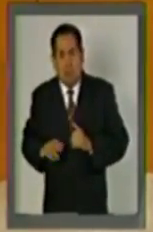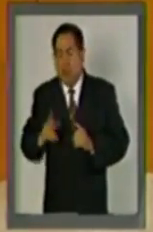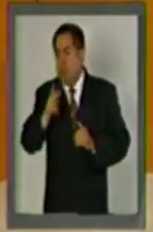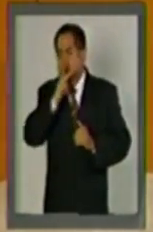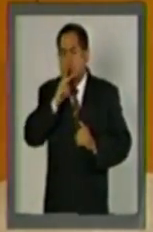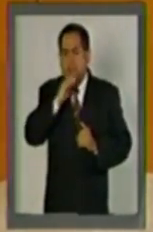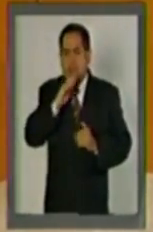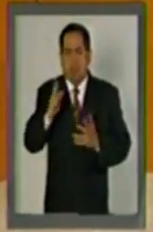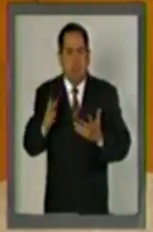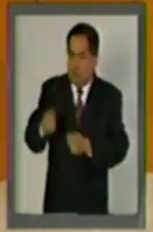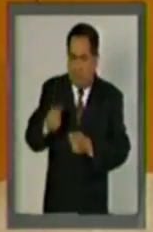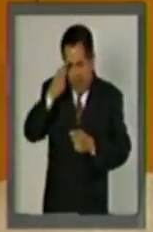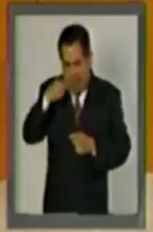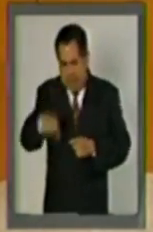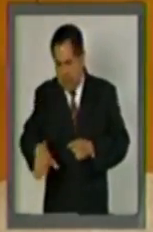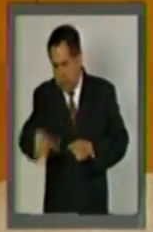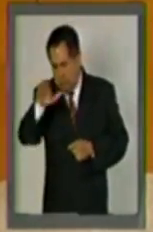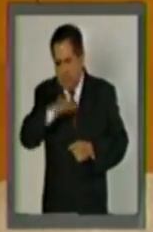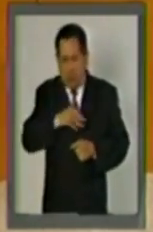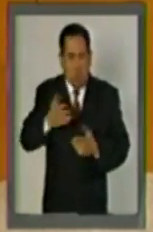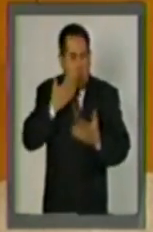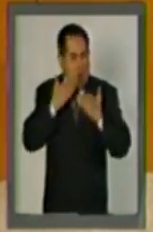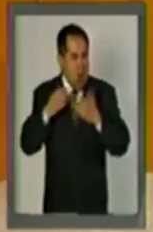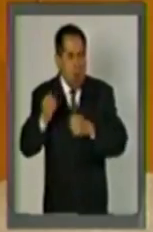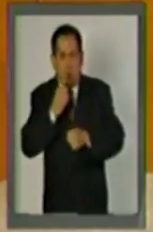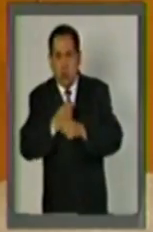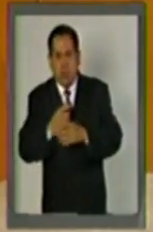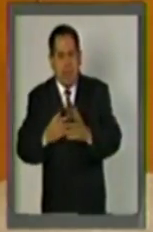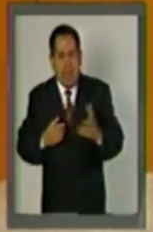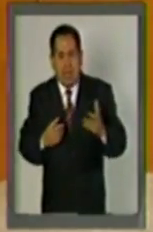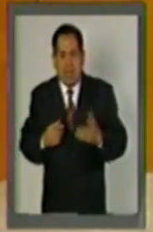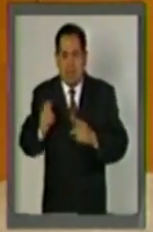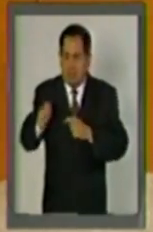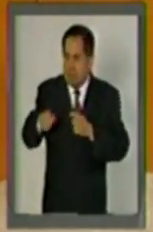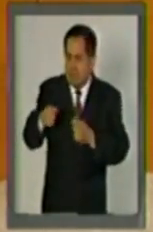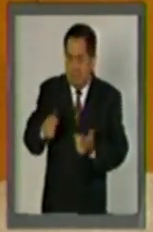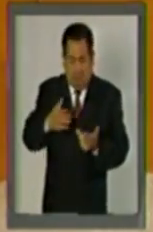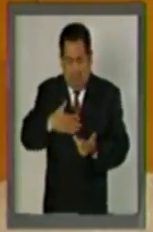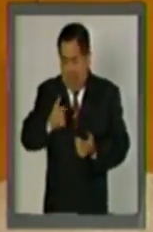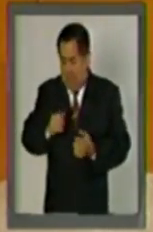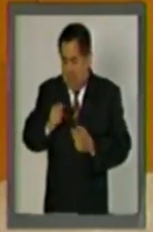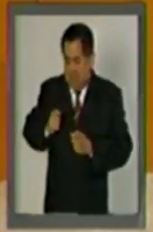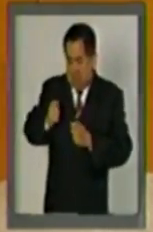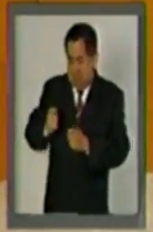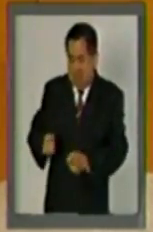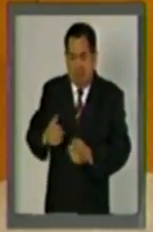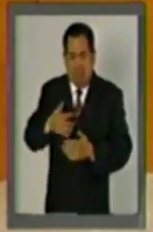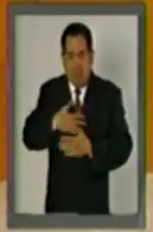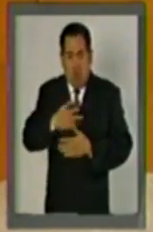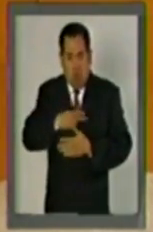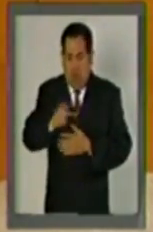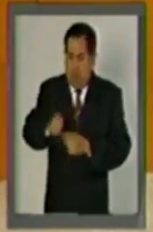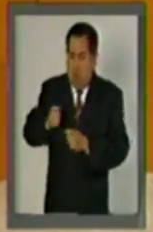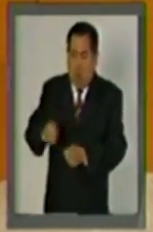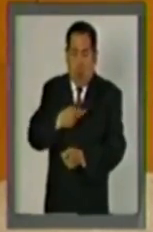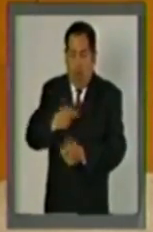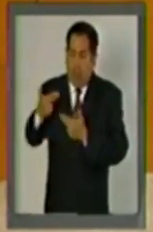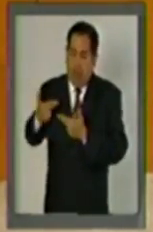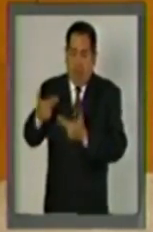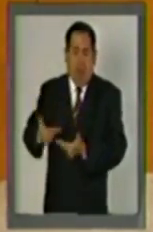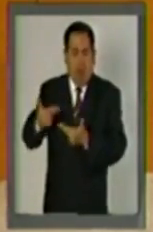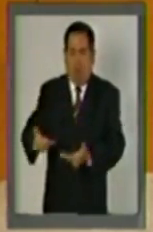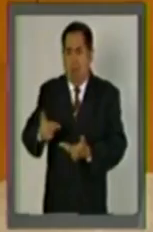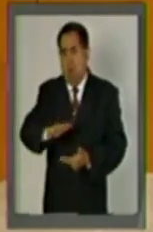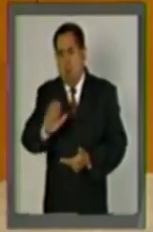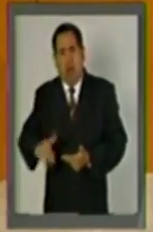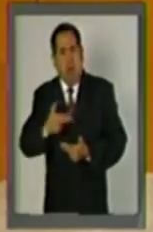heredan oportunidades mano a sus hijos, lo que heredan es con lo que se nace, con la pobreza, y se muere con la pobreza,